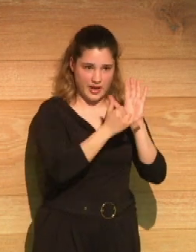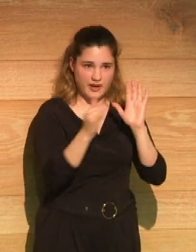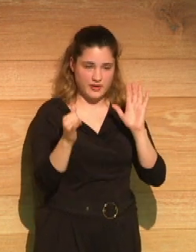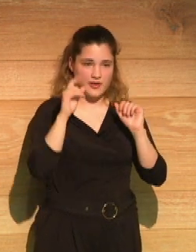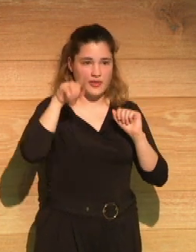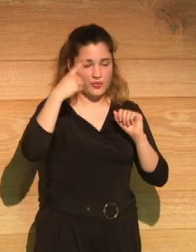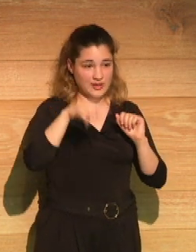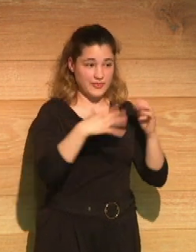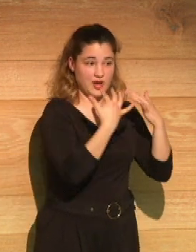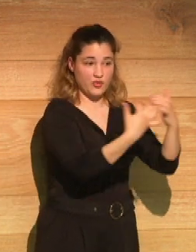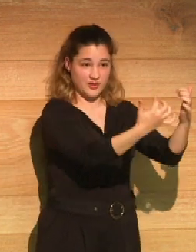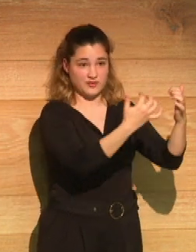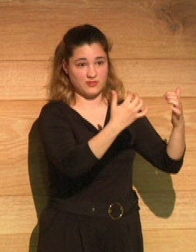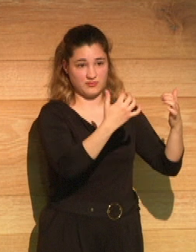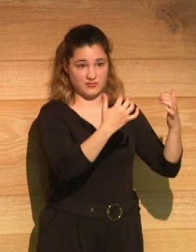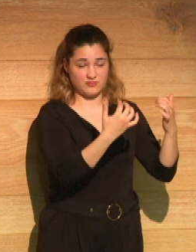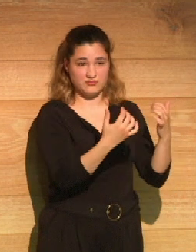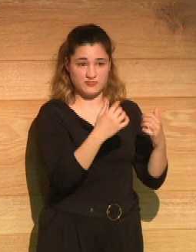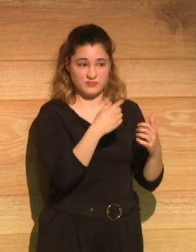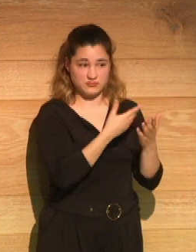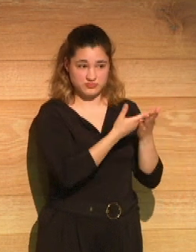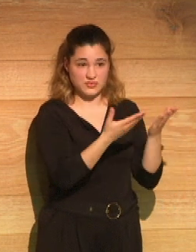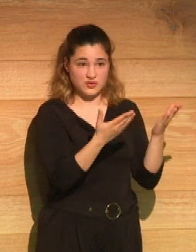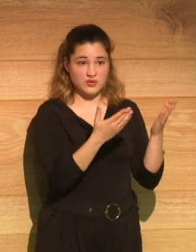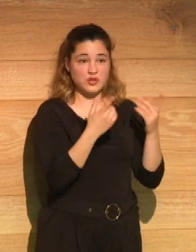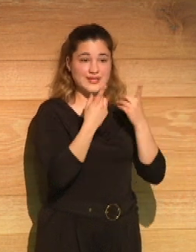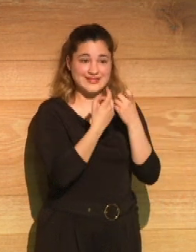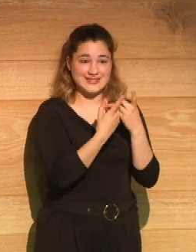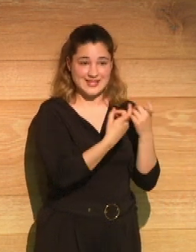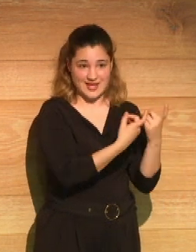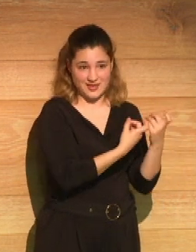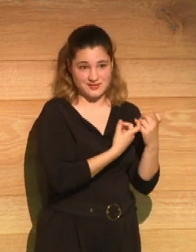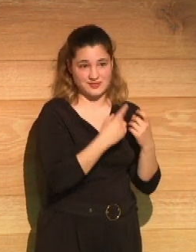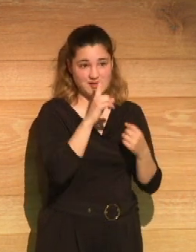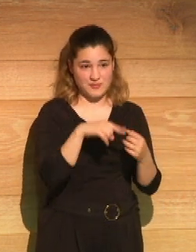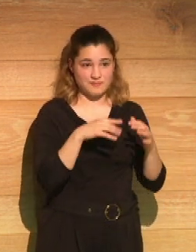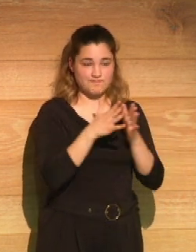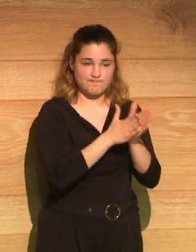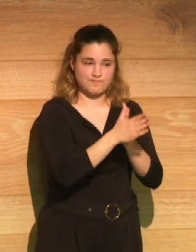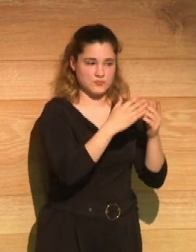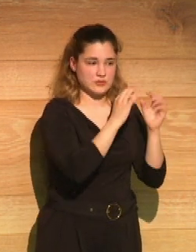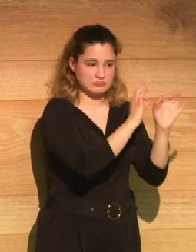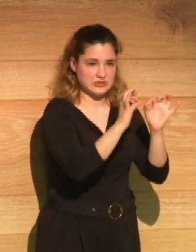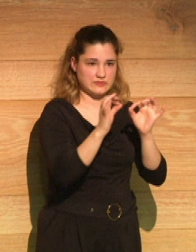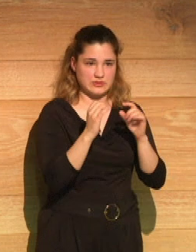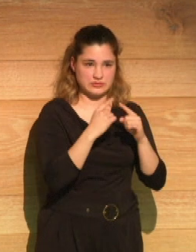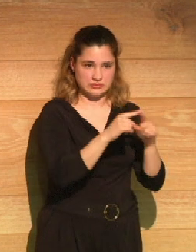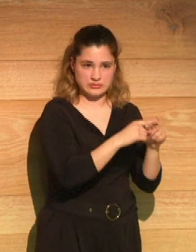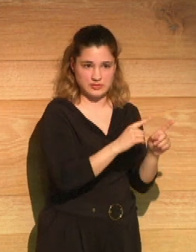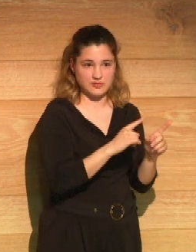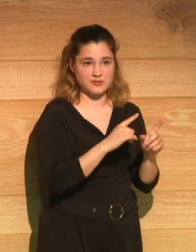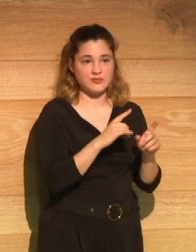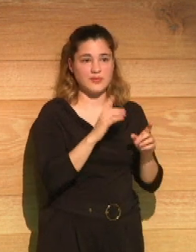las audiencias. Tenemos unas audiencias con necesidades y motivaciones específicas para unirse y